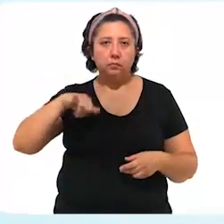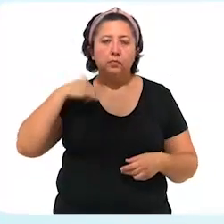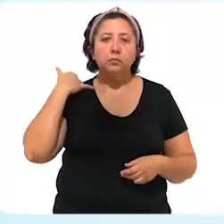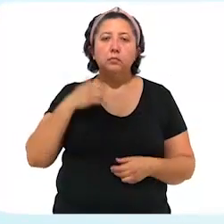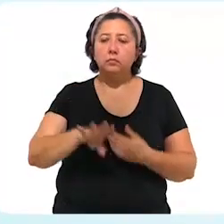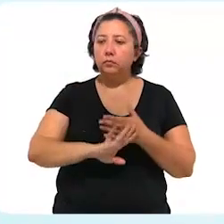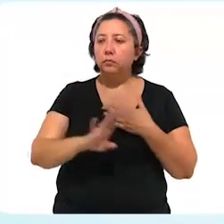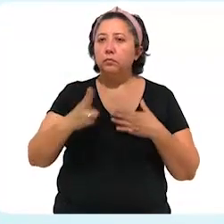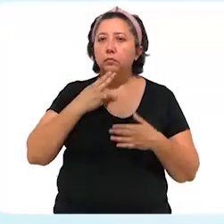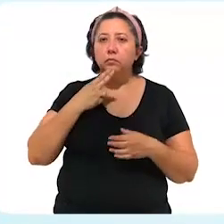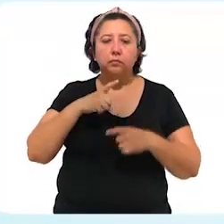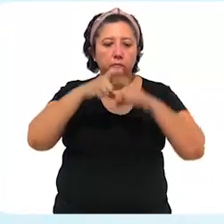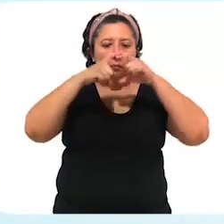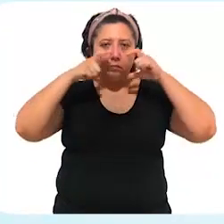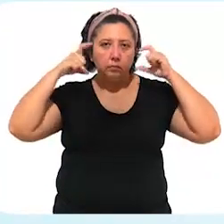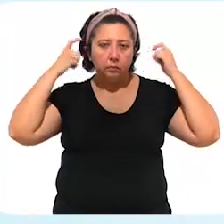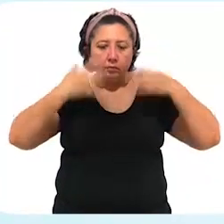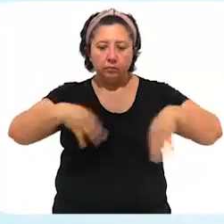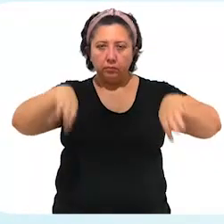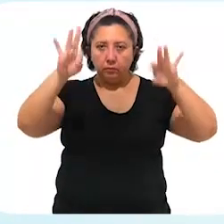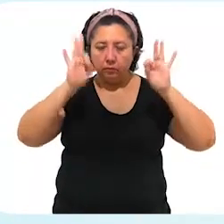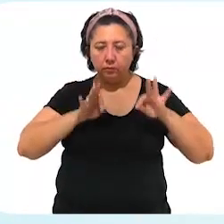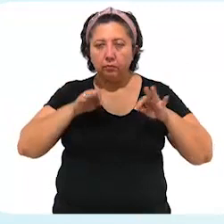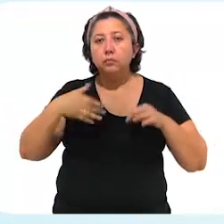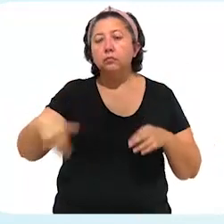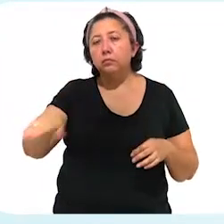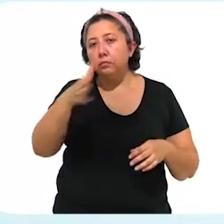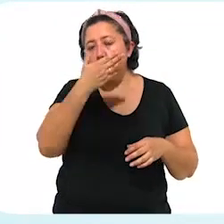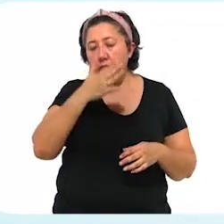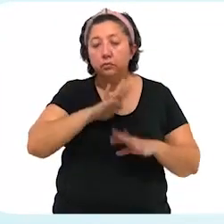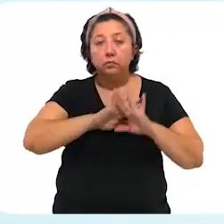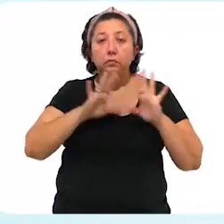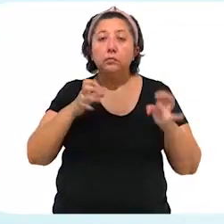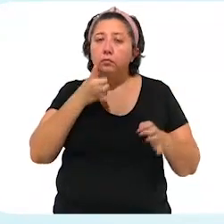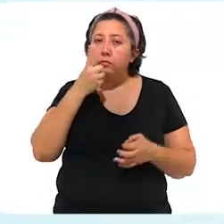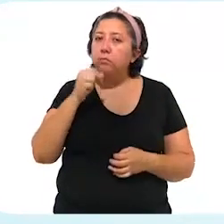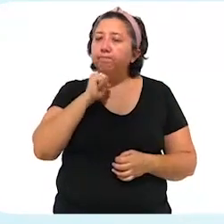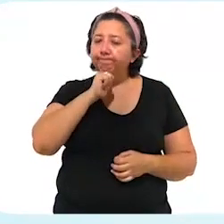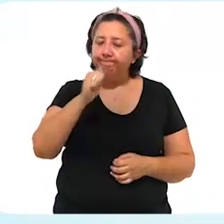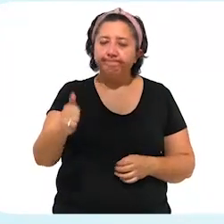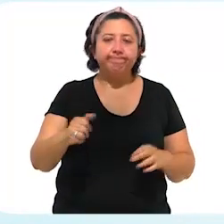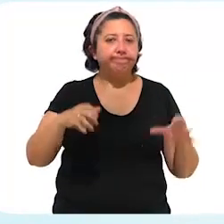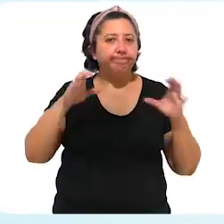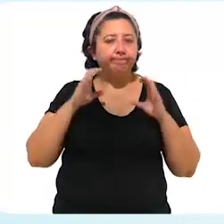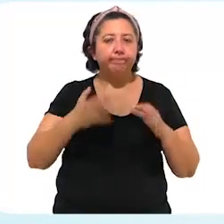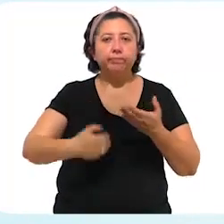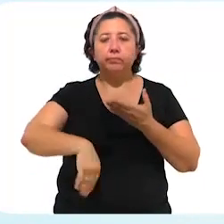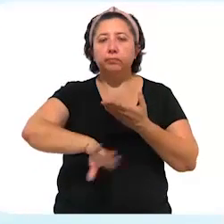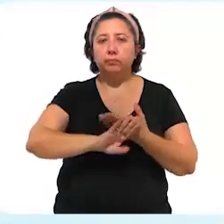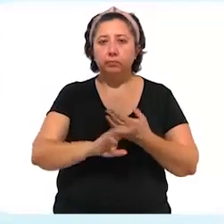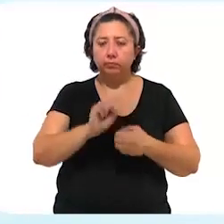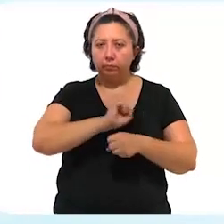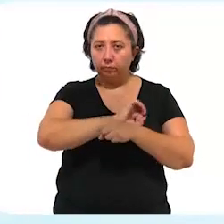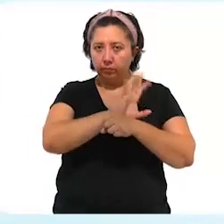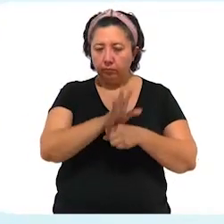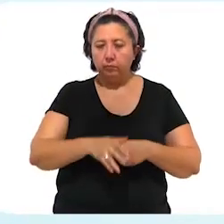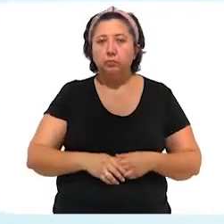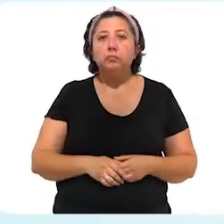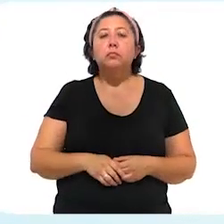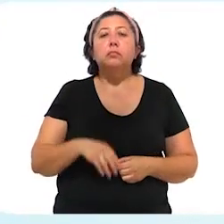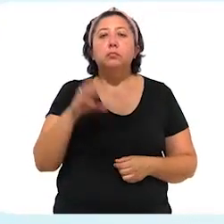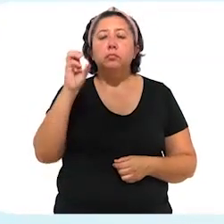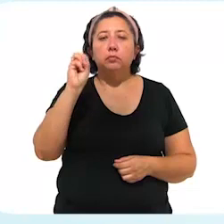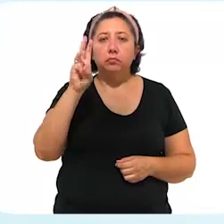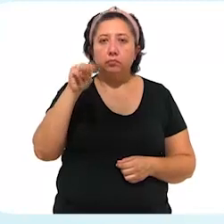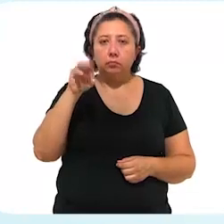yucateca evitar el uso de cubrebocas de tela o pañoletas, ya que está descrito que no brinda ninguna protección contra el COVID, incluida